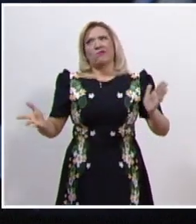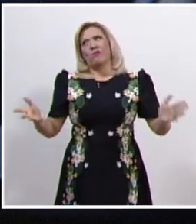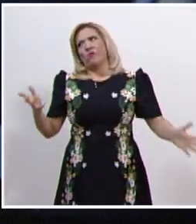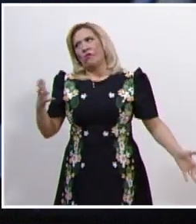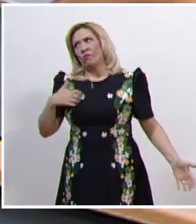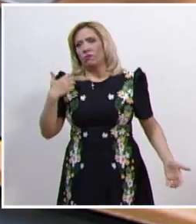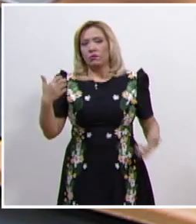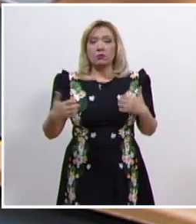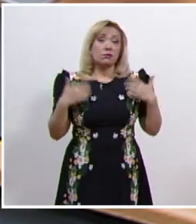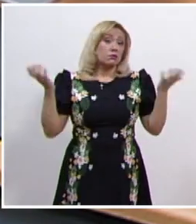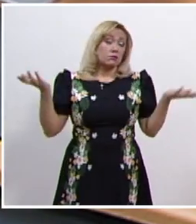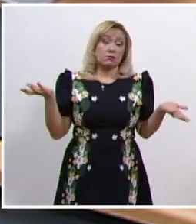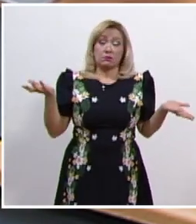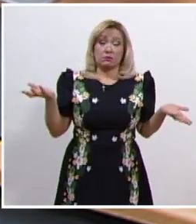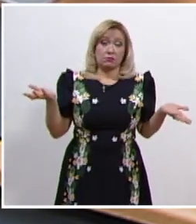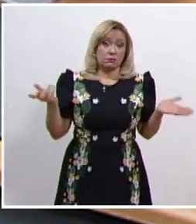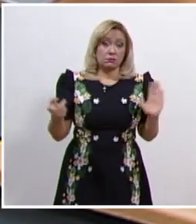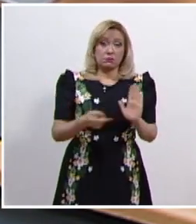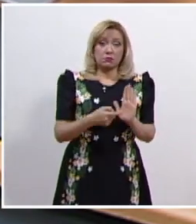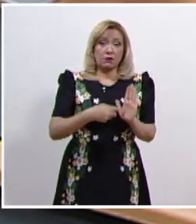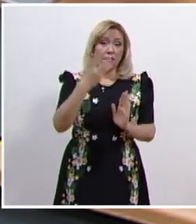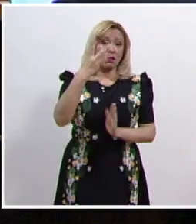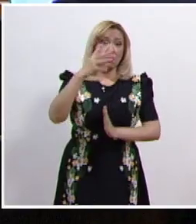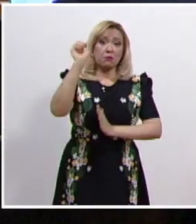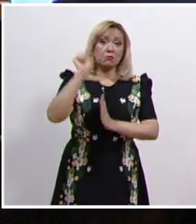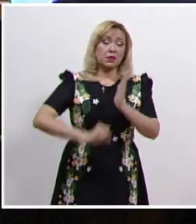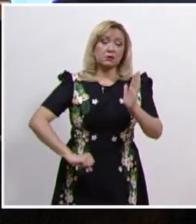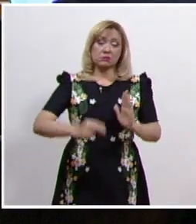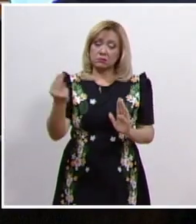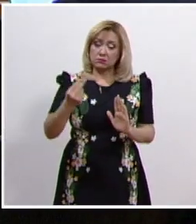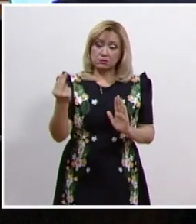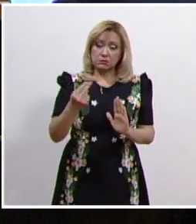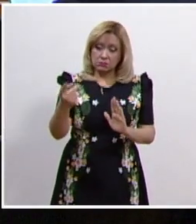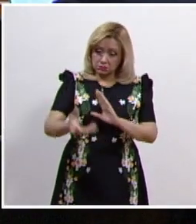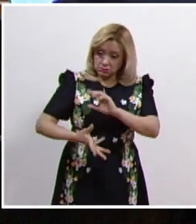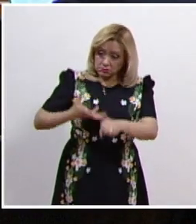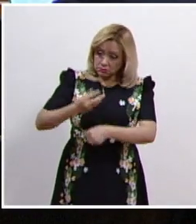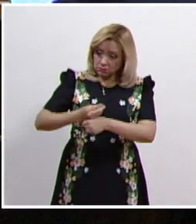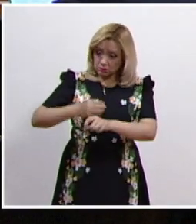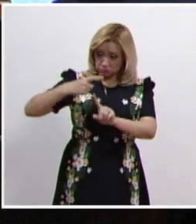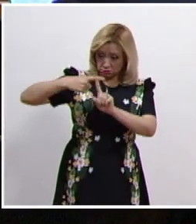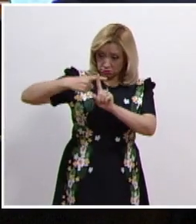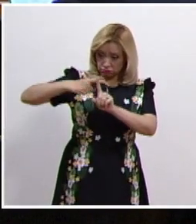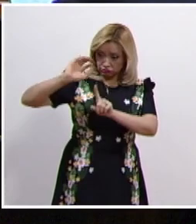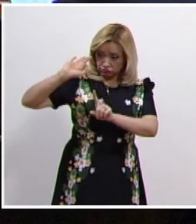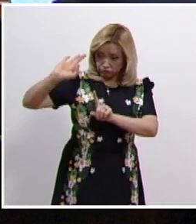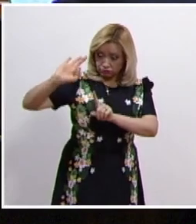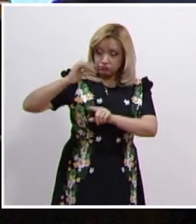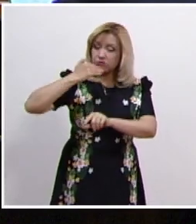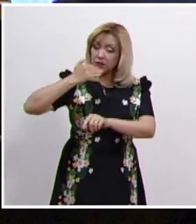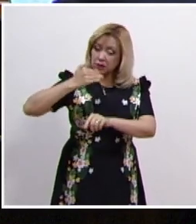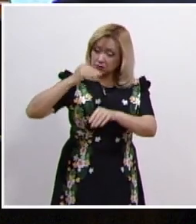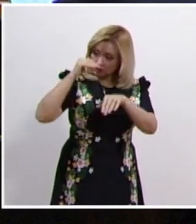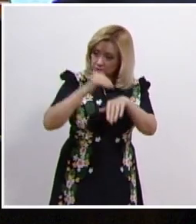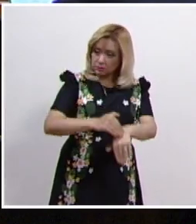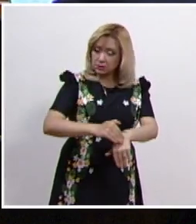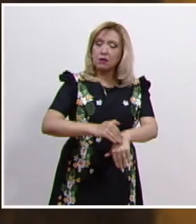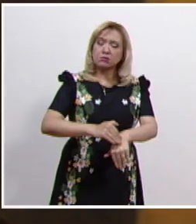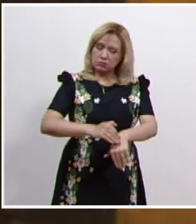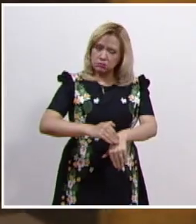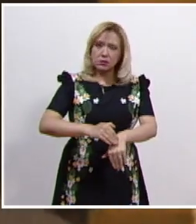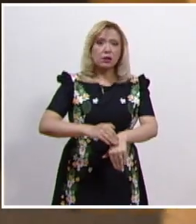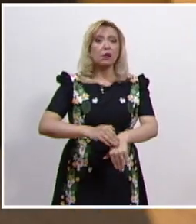existencia. El INAI cuenta con 3 meses para agotar esta etapa y, de resultar positivo, deberá emitir de manera fundada y motivada